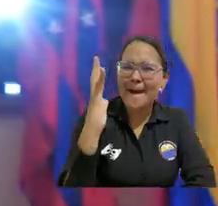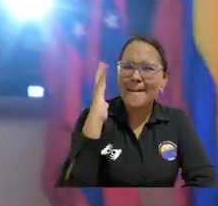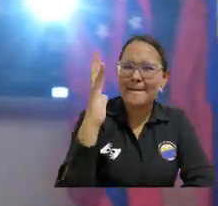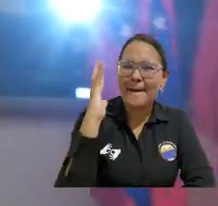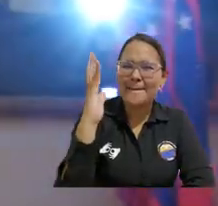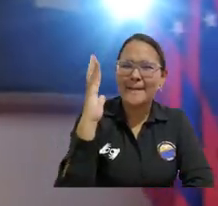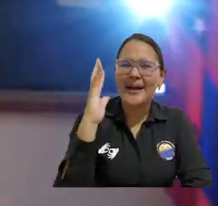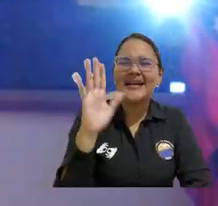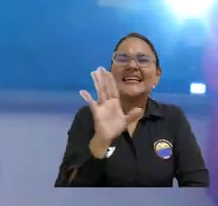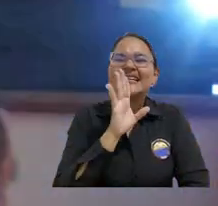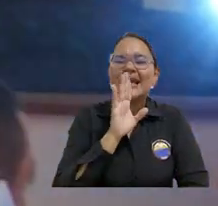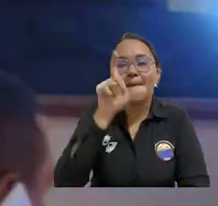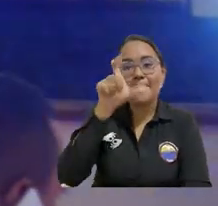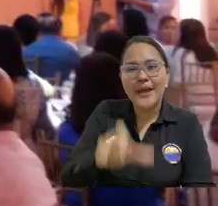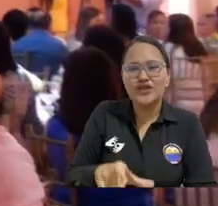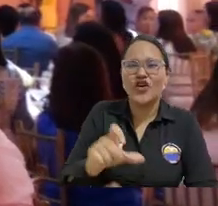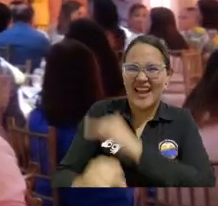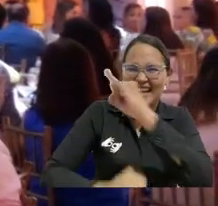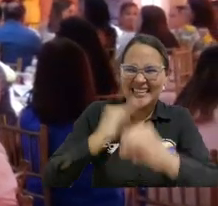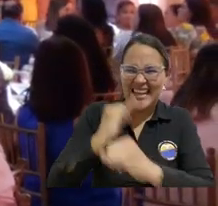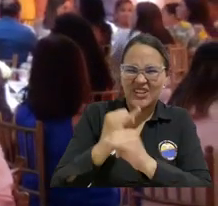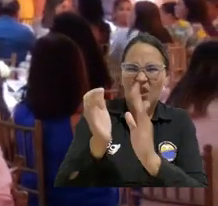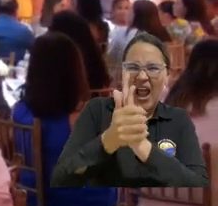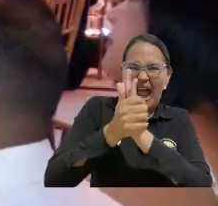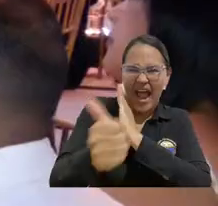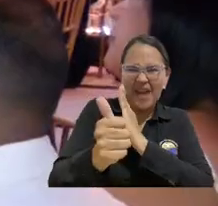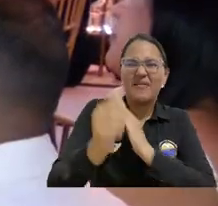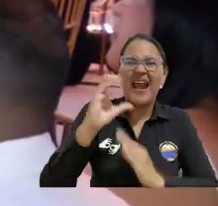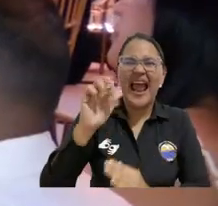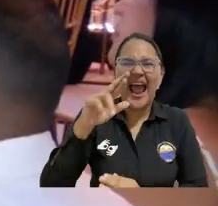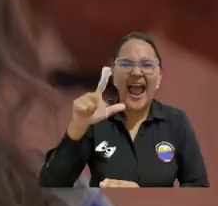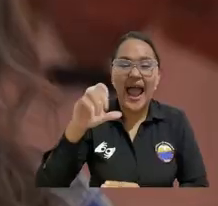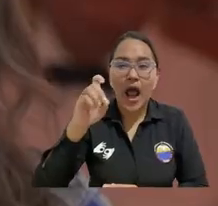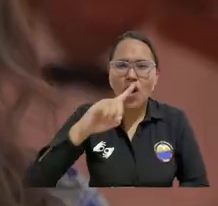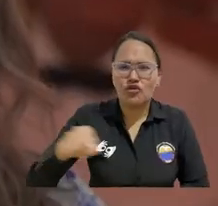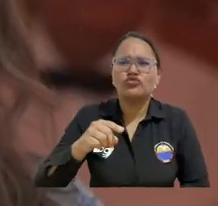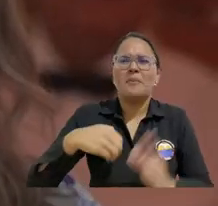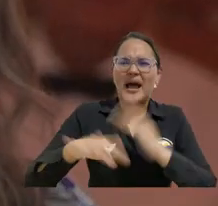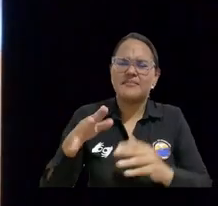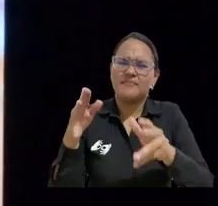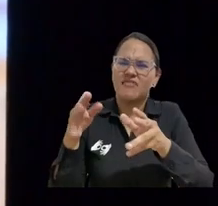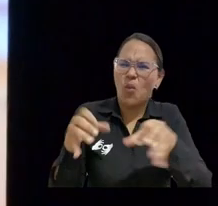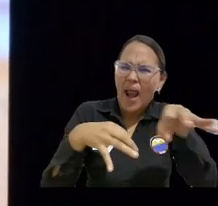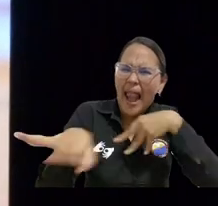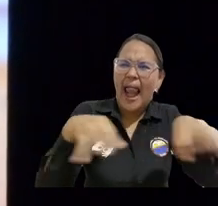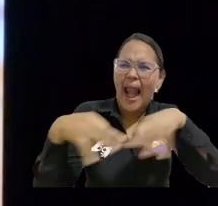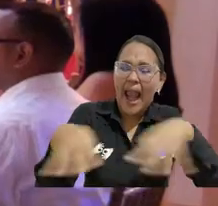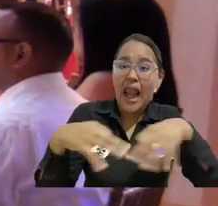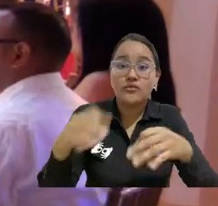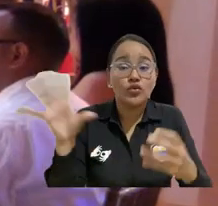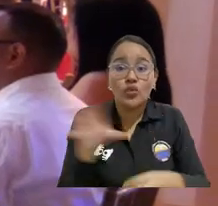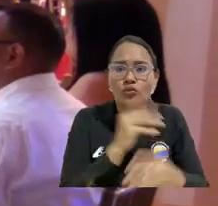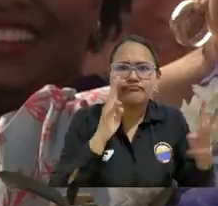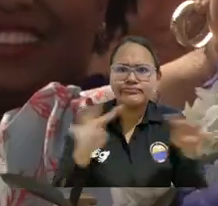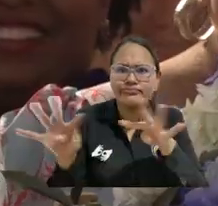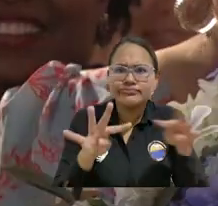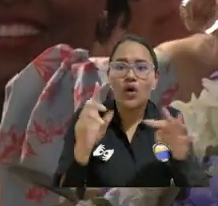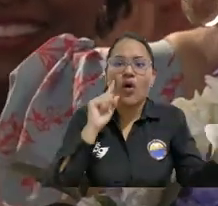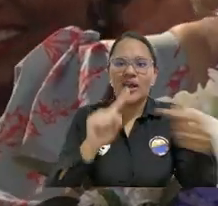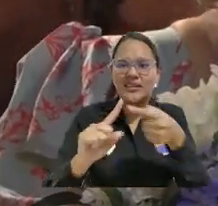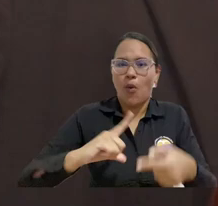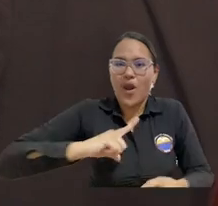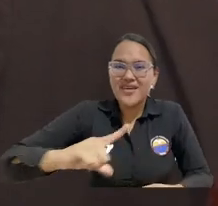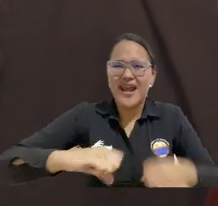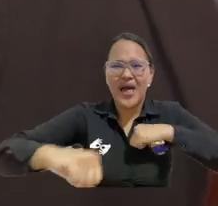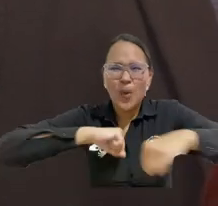la grandeza, fue la conferencia motivacional impartida por el coach internacional Carlos Moneri Callafa, un espacio que integró